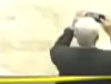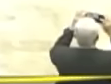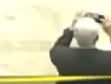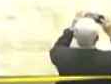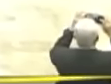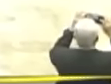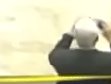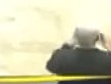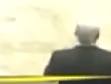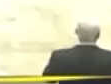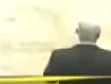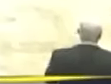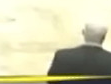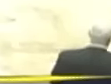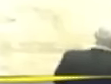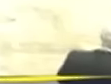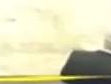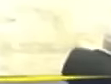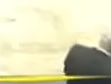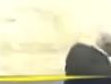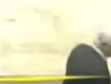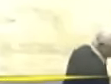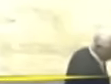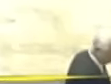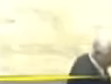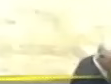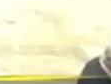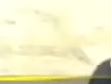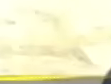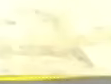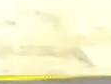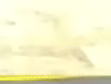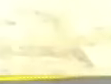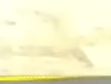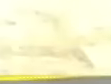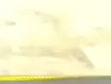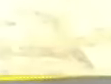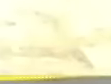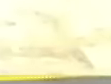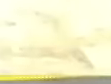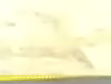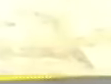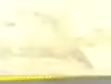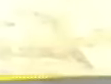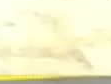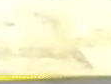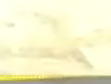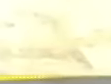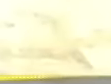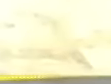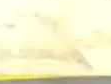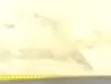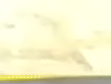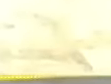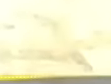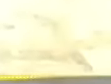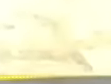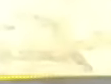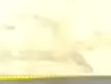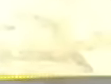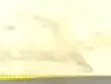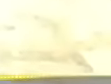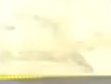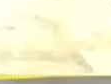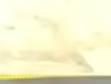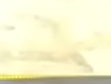Esequiba, aprobada por unanimidad parlamentaria el 21 de septiembre y celebrado el 3 de diciembre con el respaldo de todos los